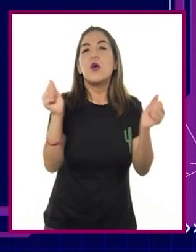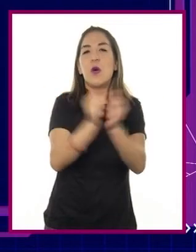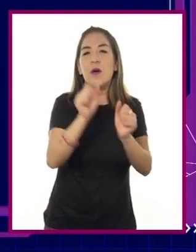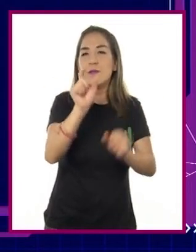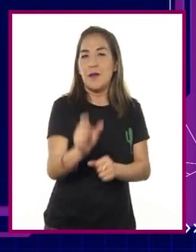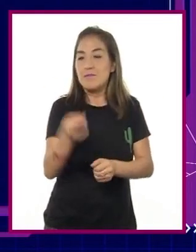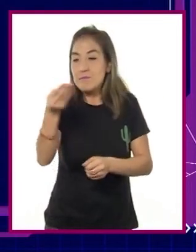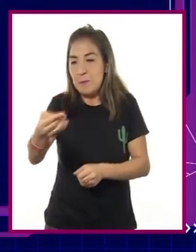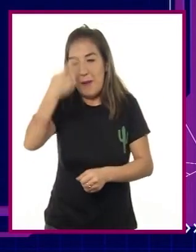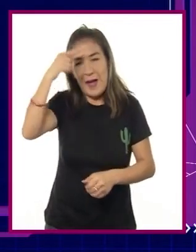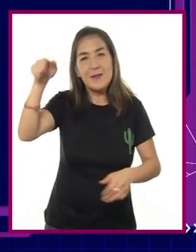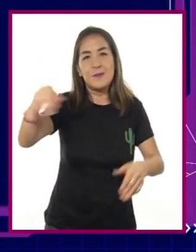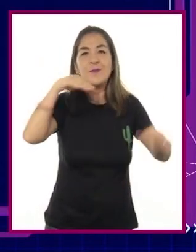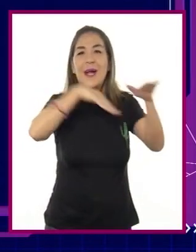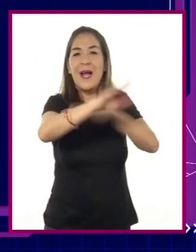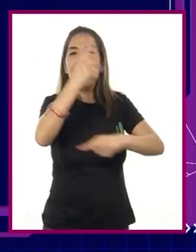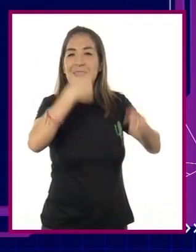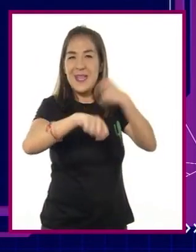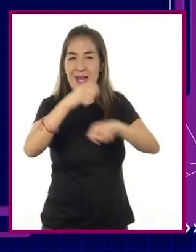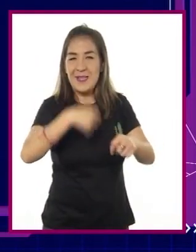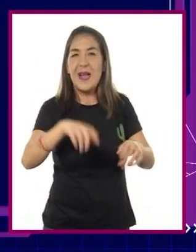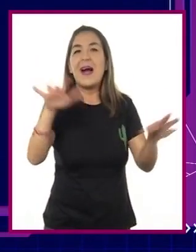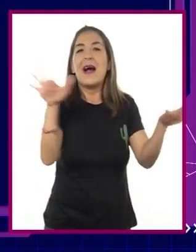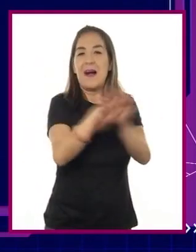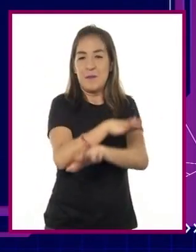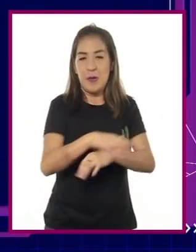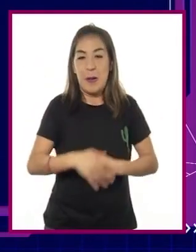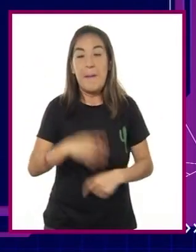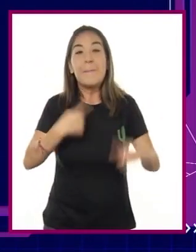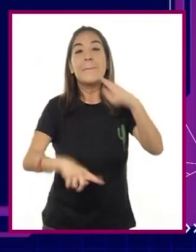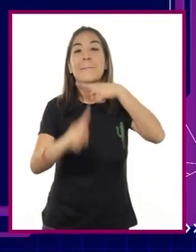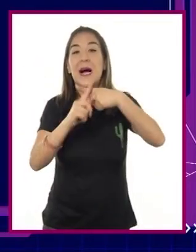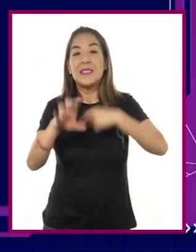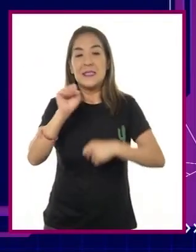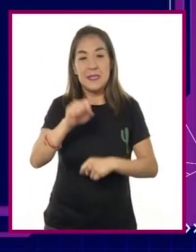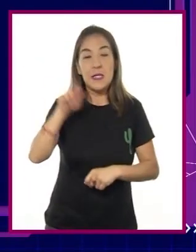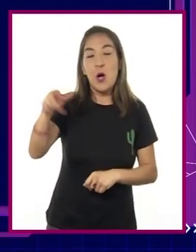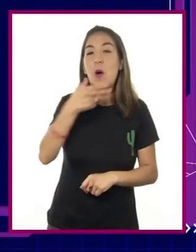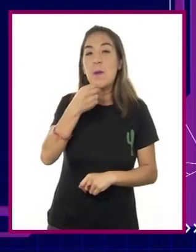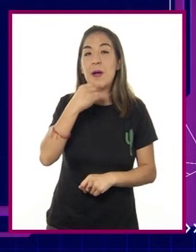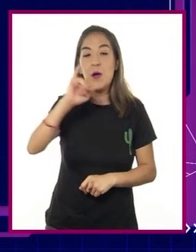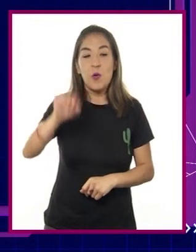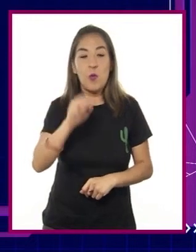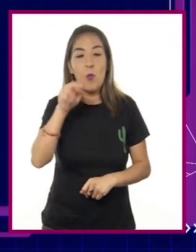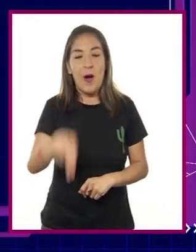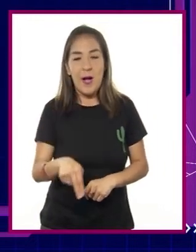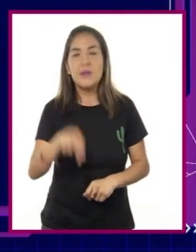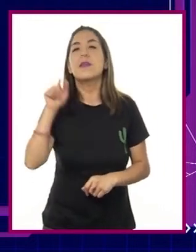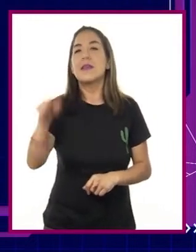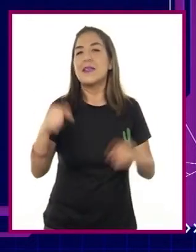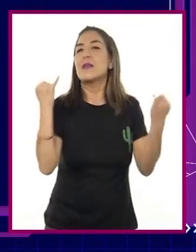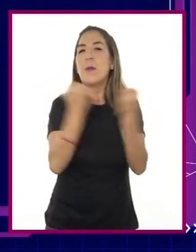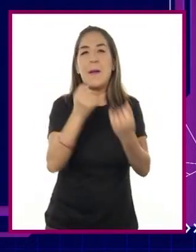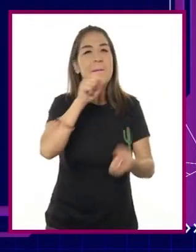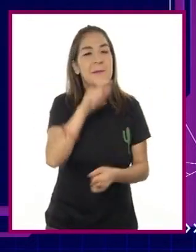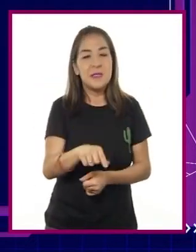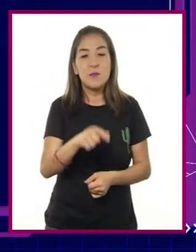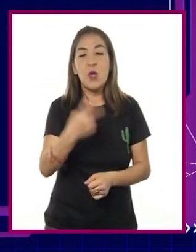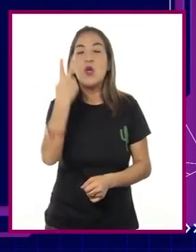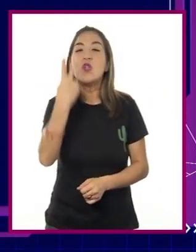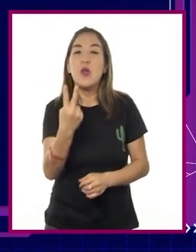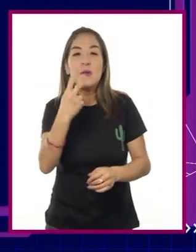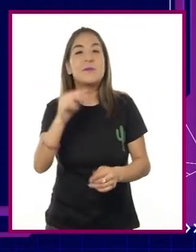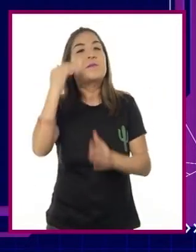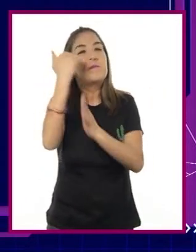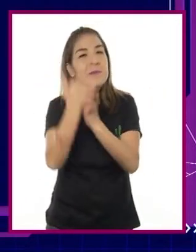centros comerciales, más 60 pesos. A Juan, que trabaja en la misma empresa, le dieron 2 cupones menos que a